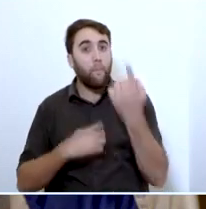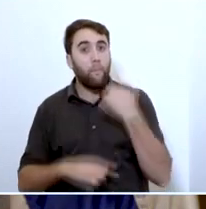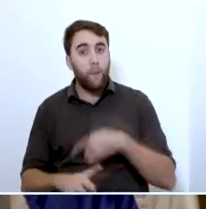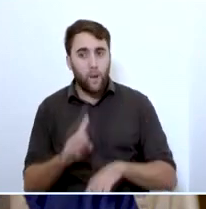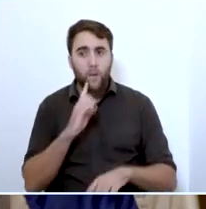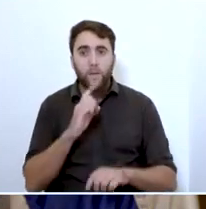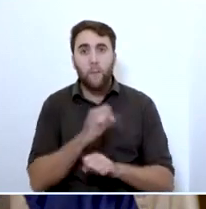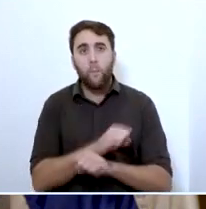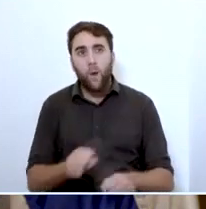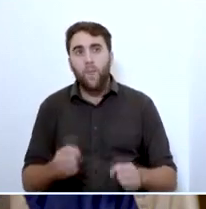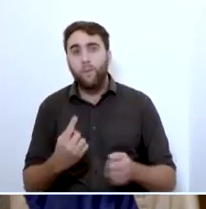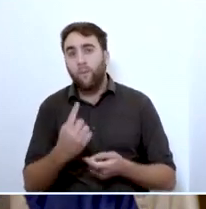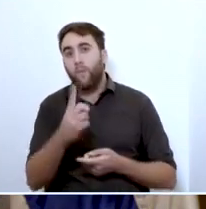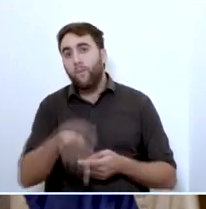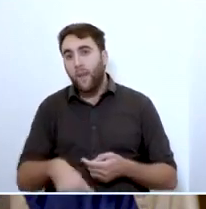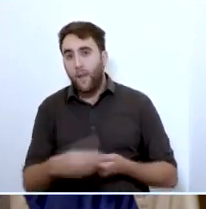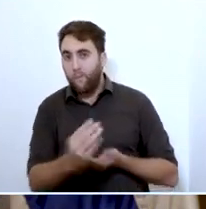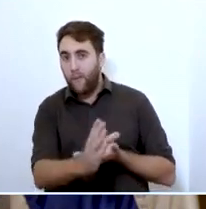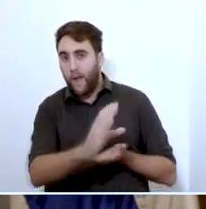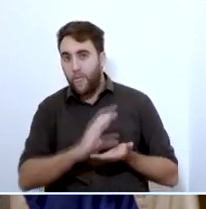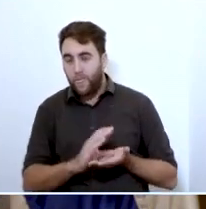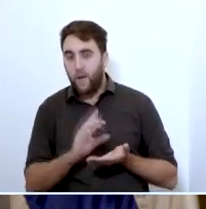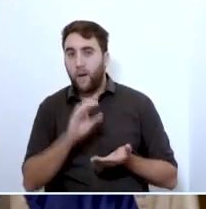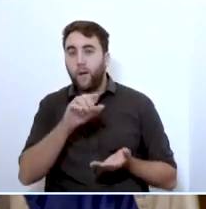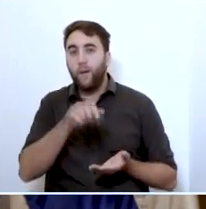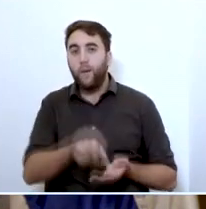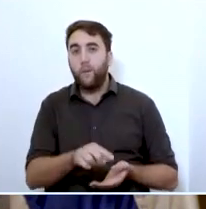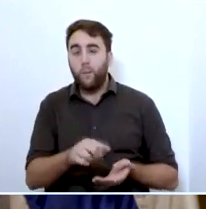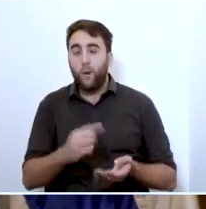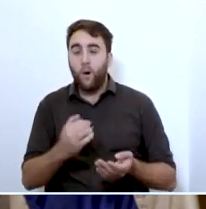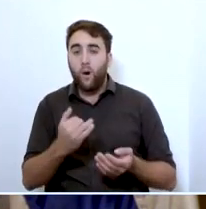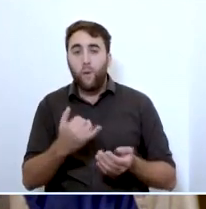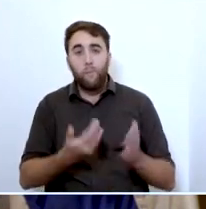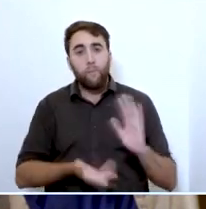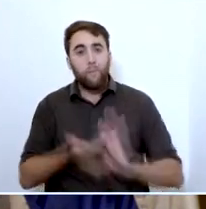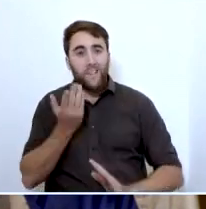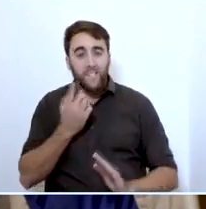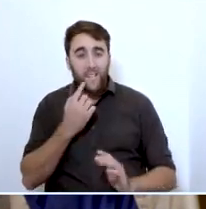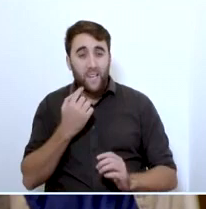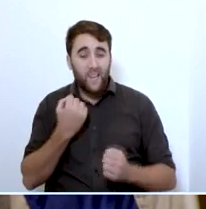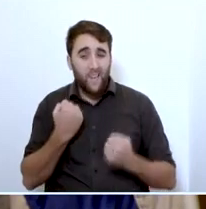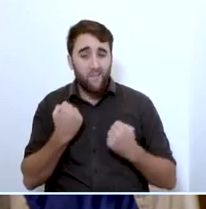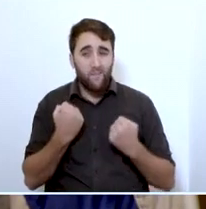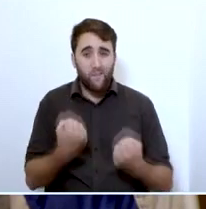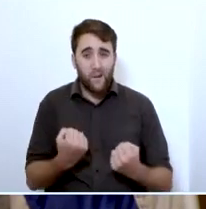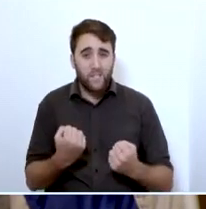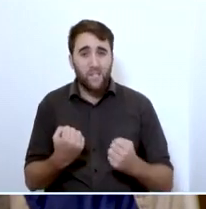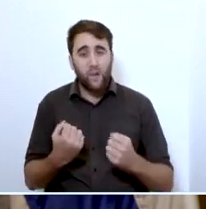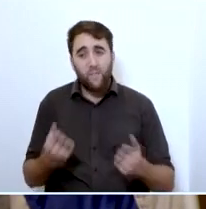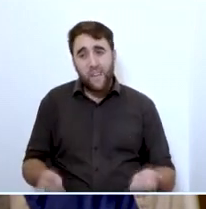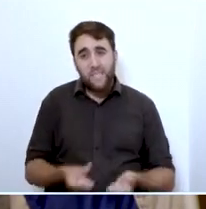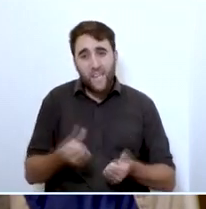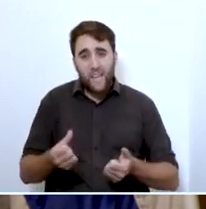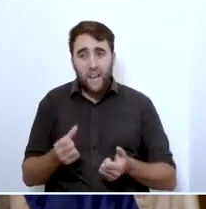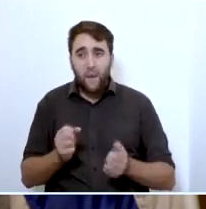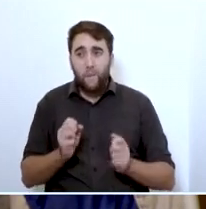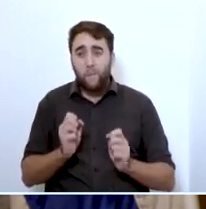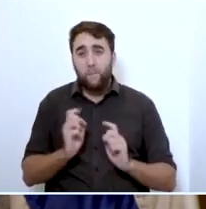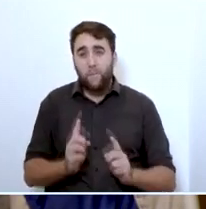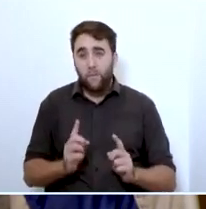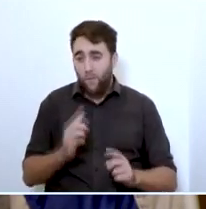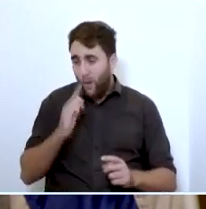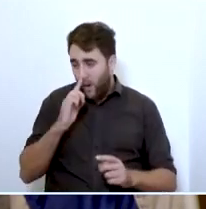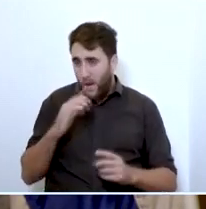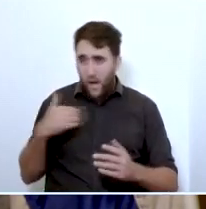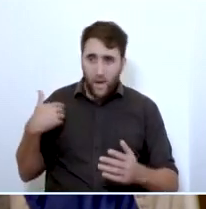porque la financiación está el esfuerzo es el mayor esfuerzo que en uruguay va a ser al respecto en los